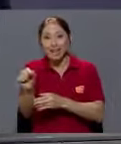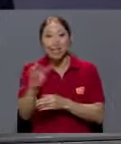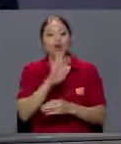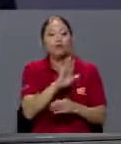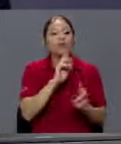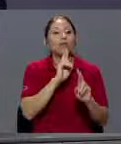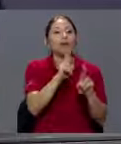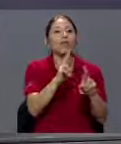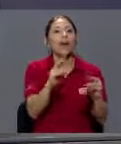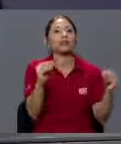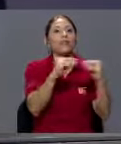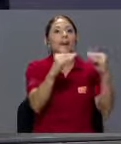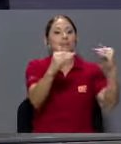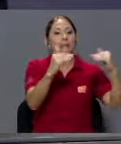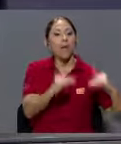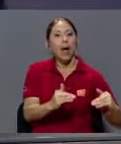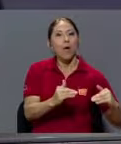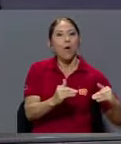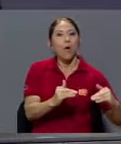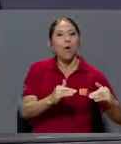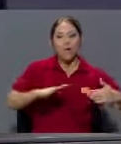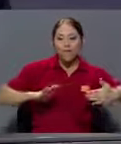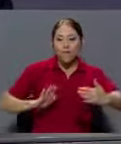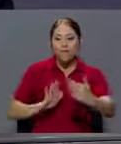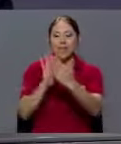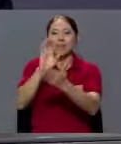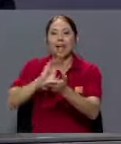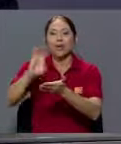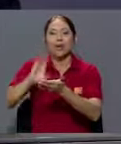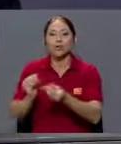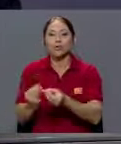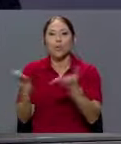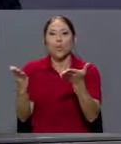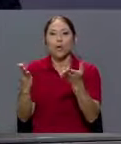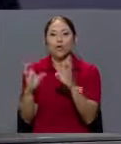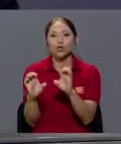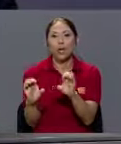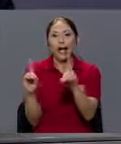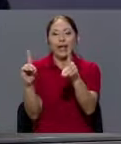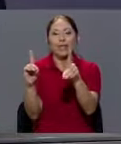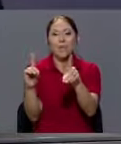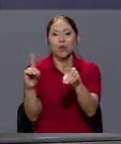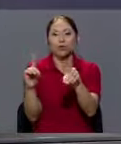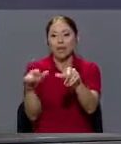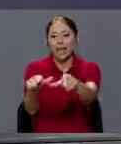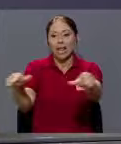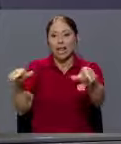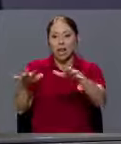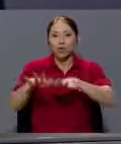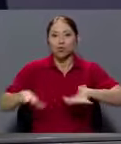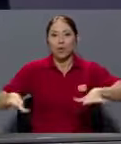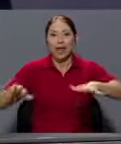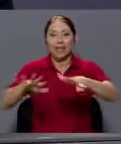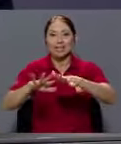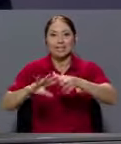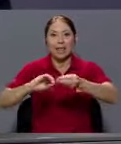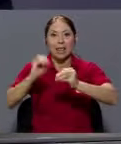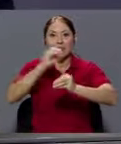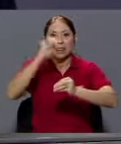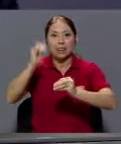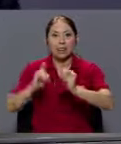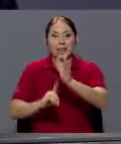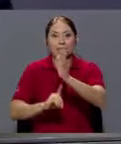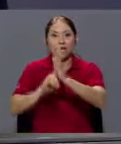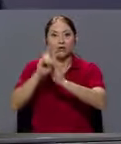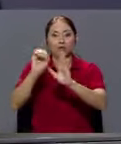bajo frente a los mismos colegios públicos, pero que son académicos ubicados en los distritos de mayor desarrollo social